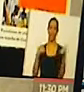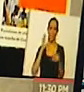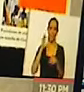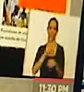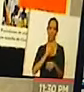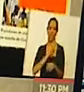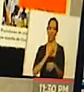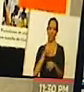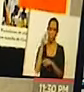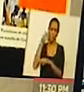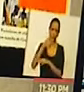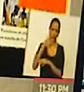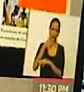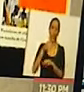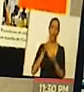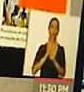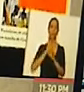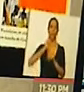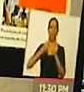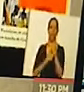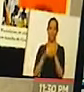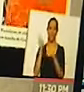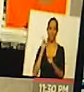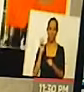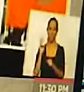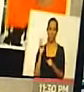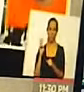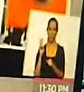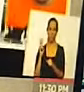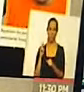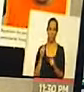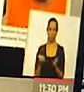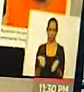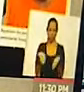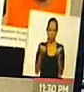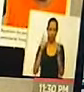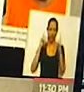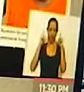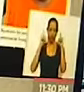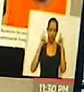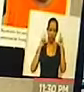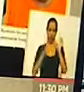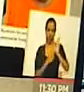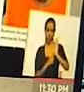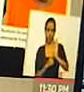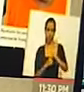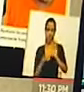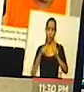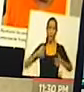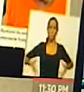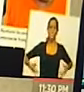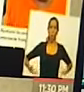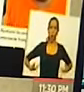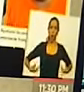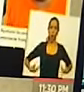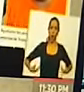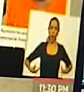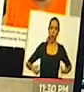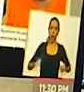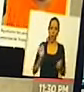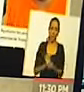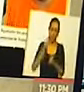apuntan con arma a la marcha de Guaidó en Venezuela. Entonces suben una foto donde vemos a un mono que está tapado, cubierto el